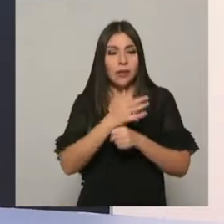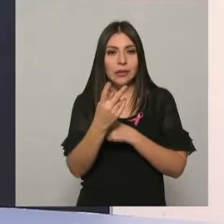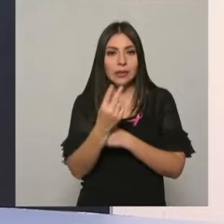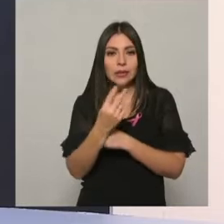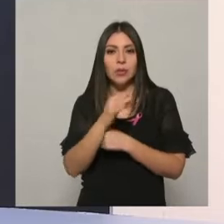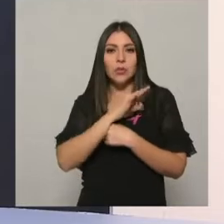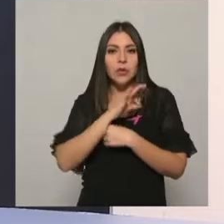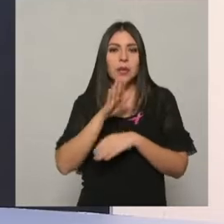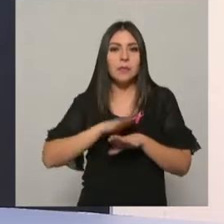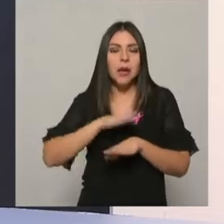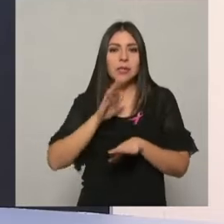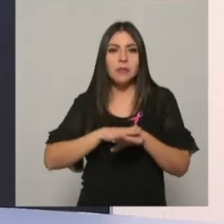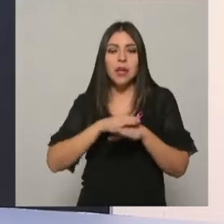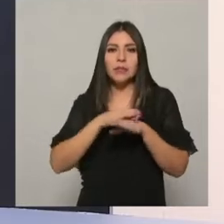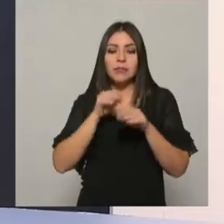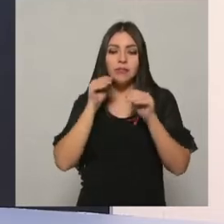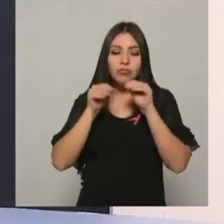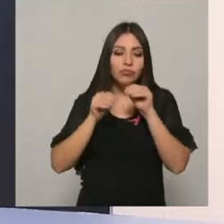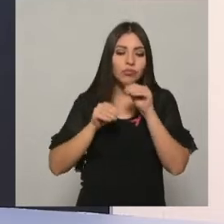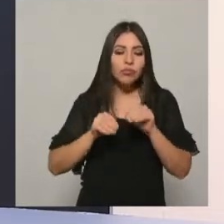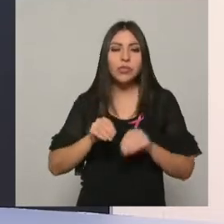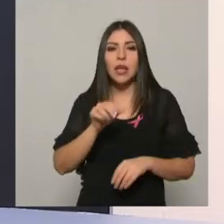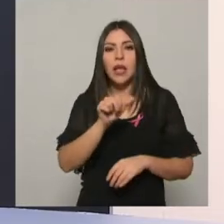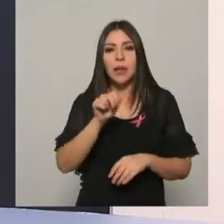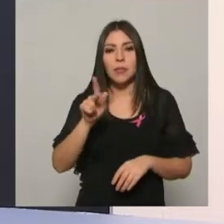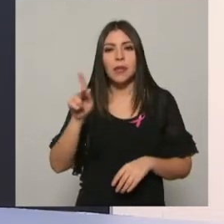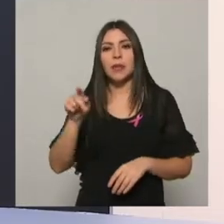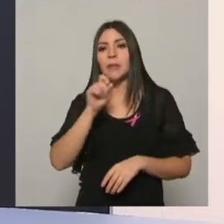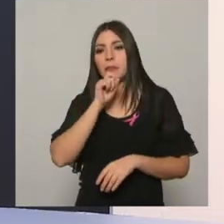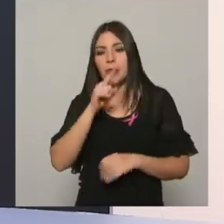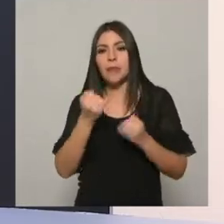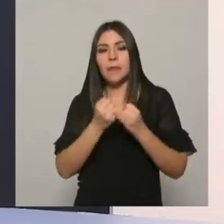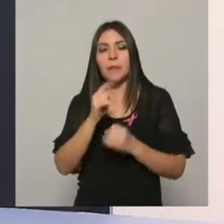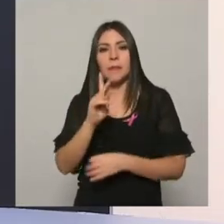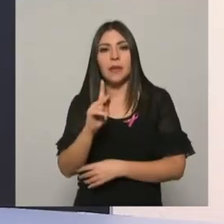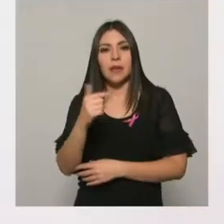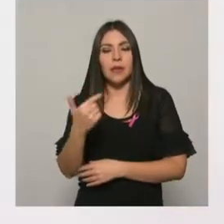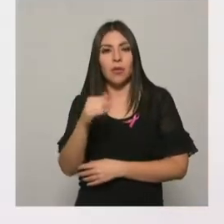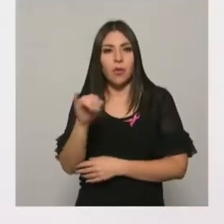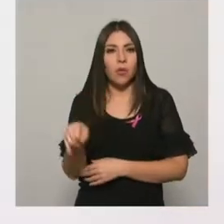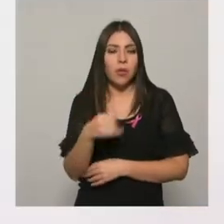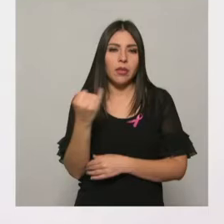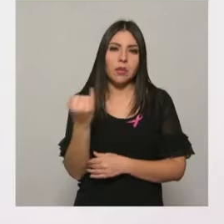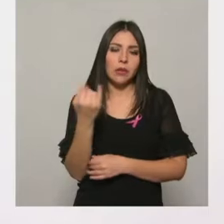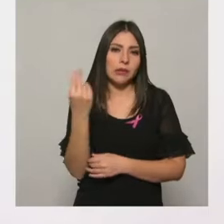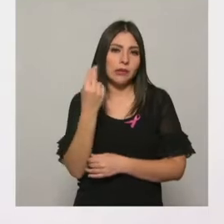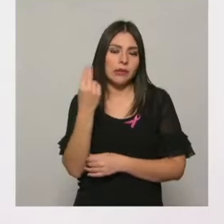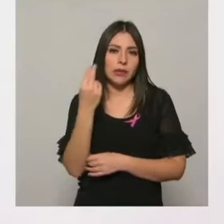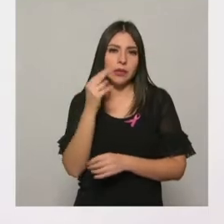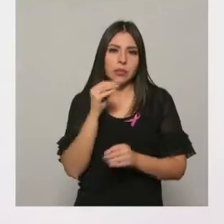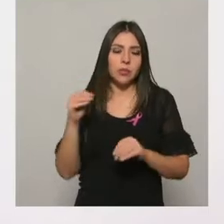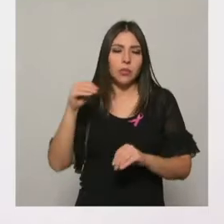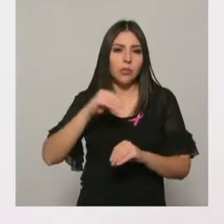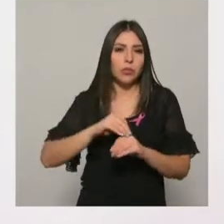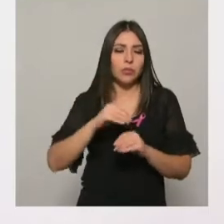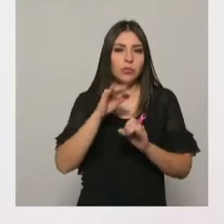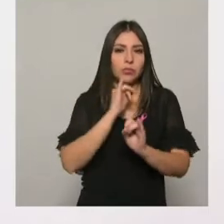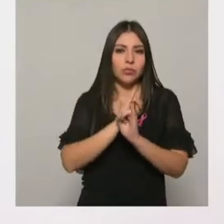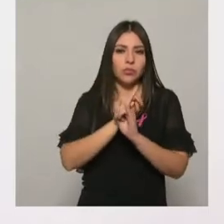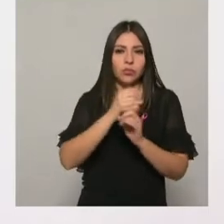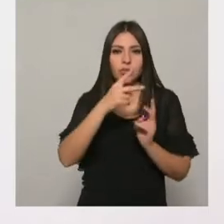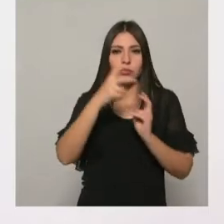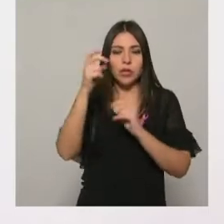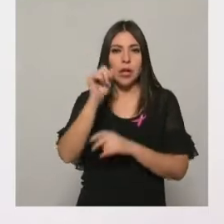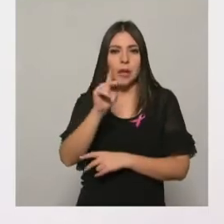más aplicaciones, de igual modo la Procuraduría. Totalmente, estas aplicaciones, las tecnologías nos pueden facilitar el acceso